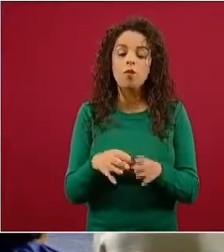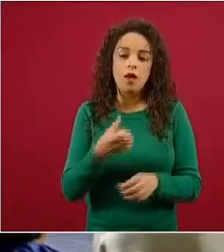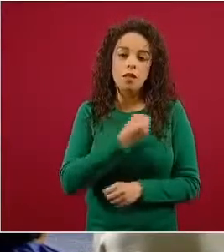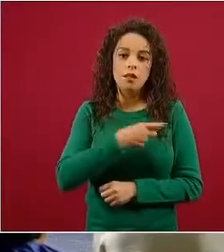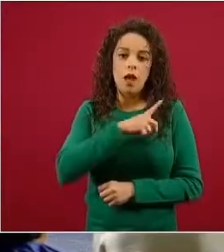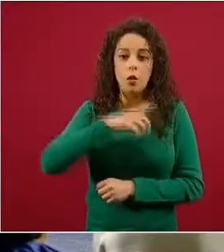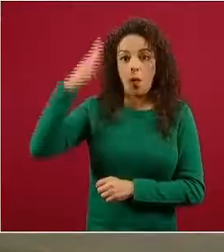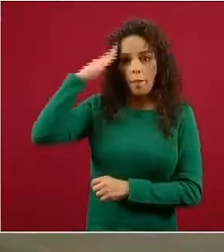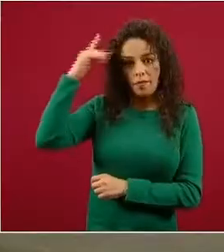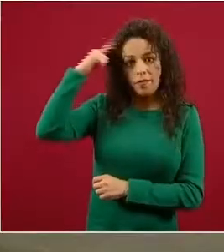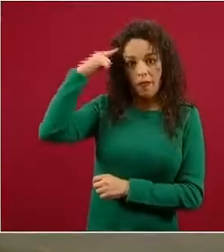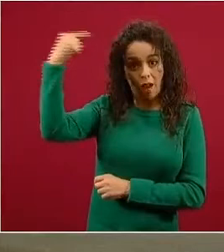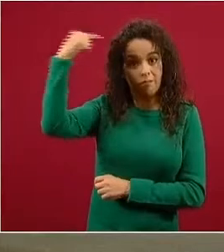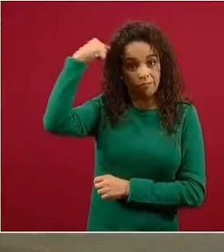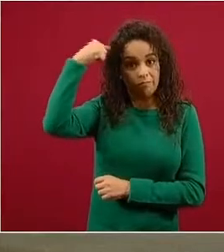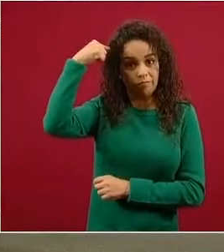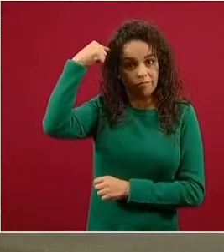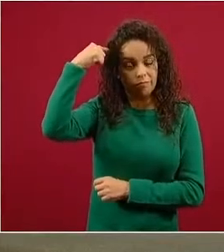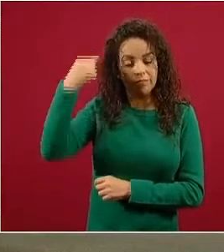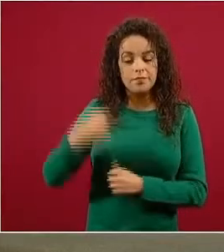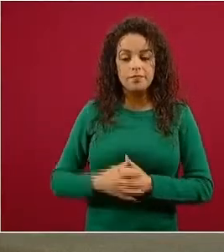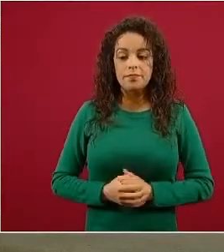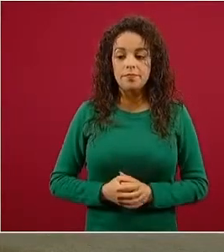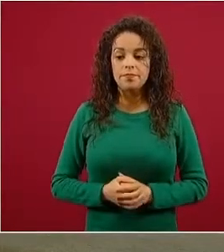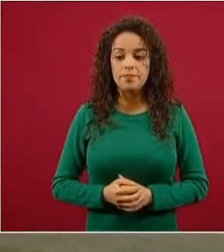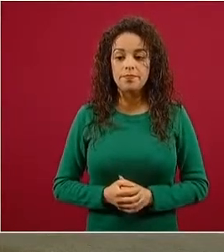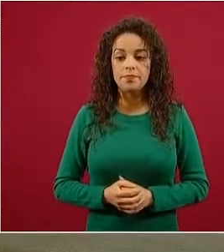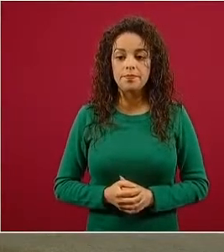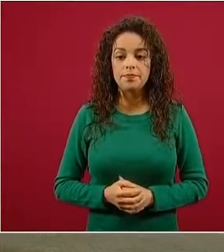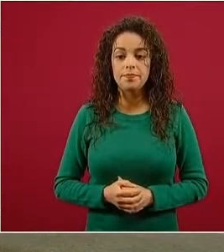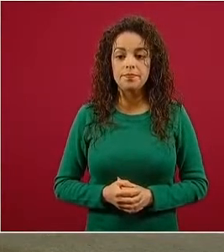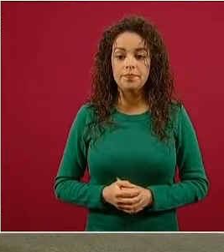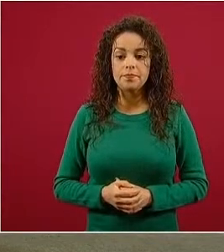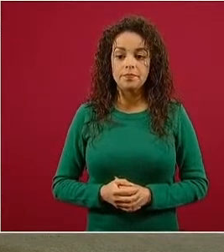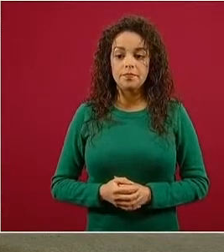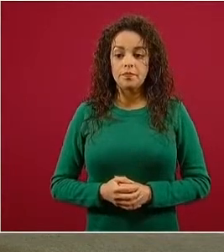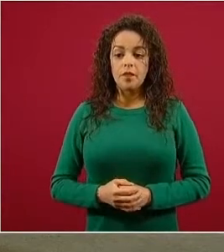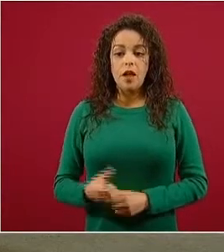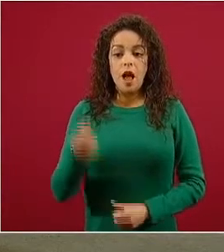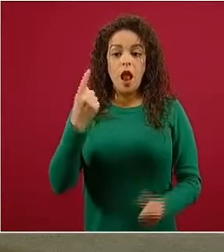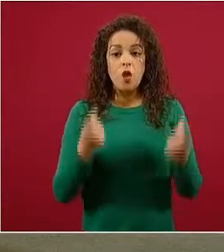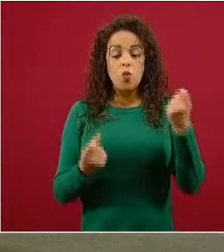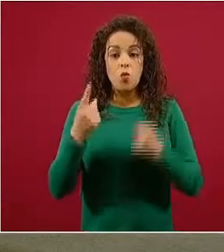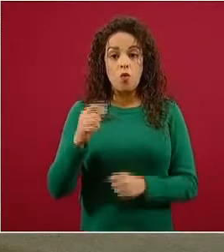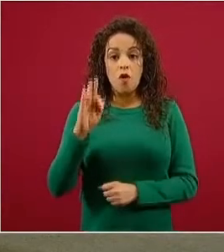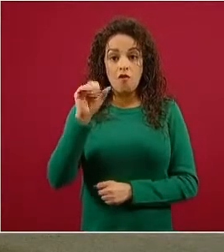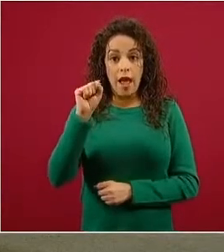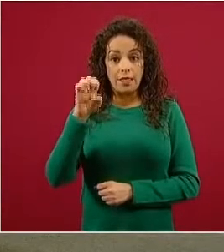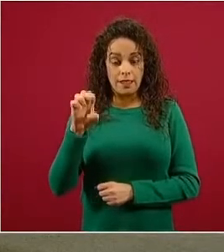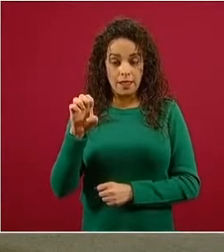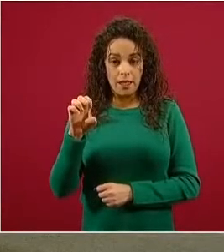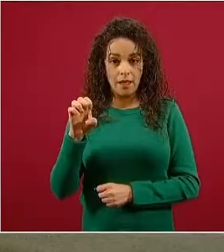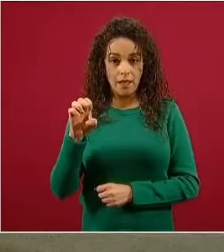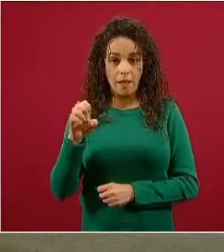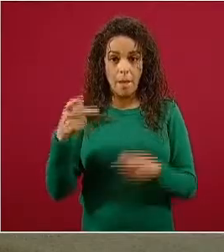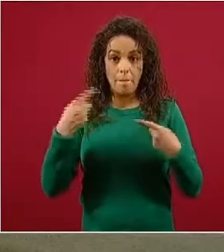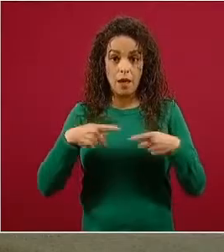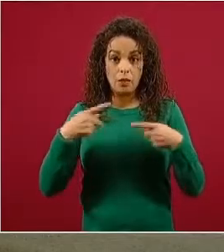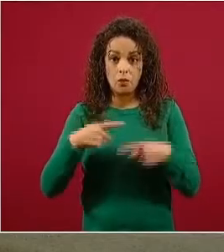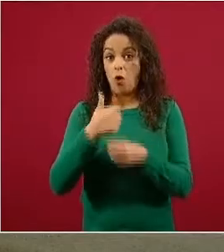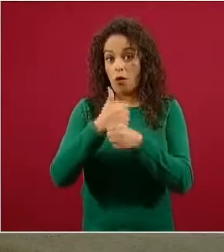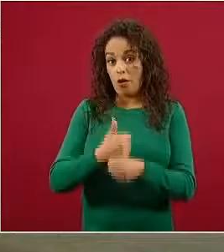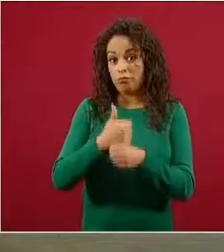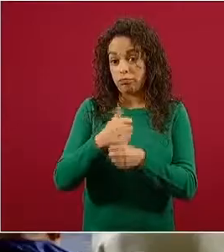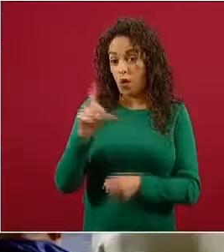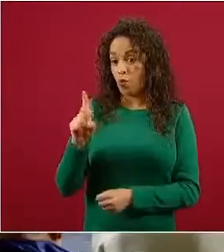pues muy estadístico, es un proceso esperado, no le quita lo doloroso y no le quita lo que en algún momento temporalmente es